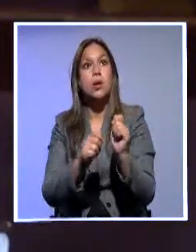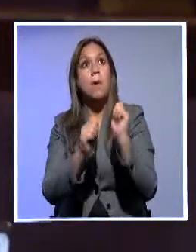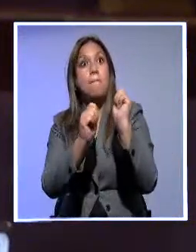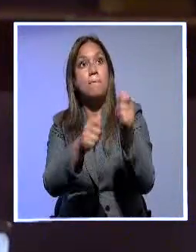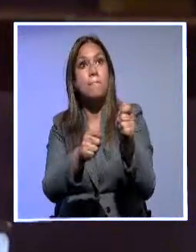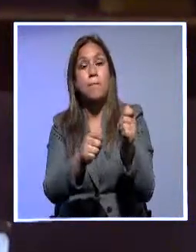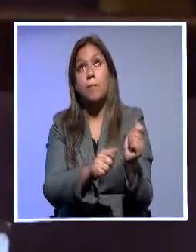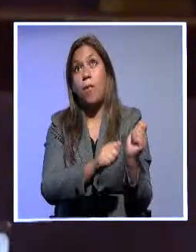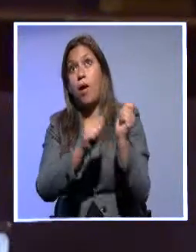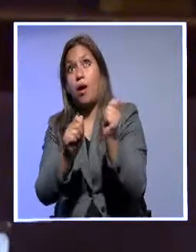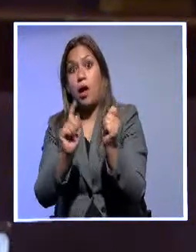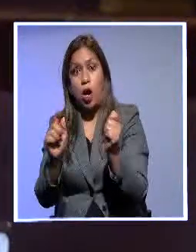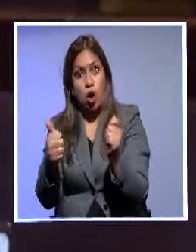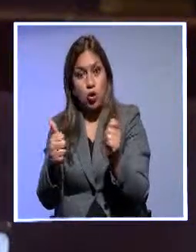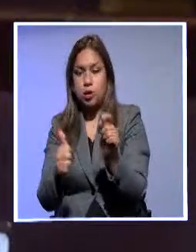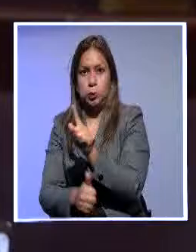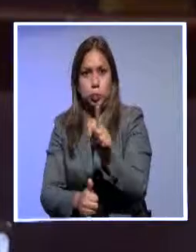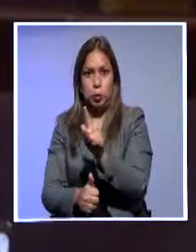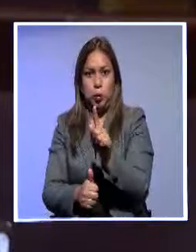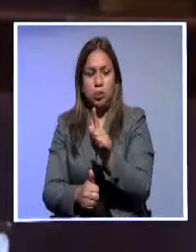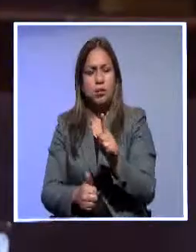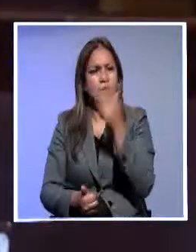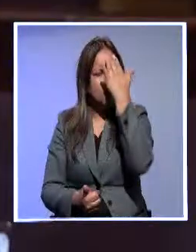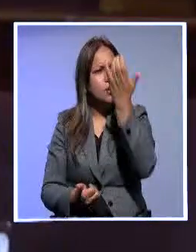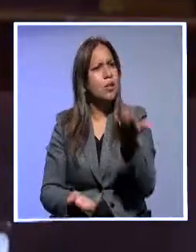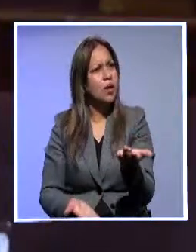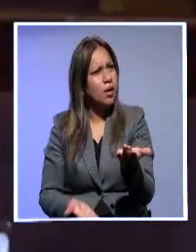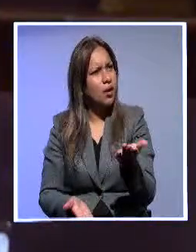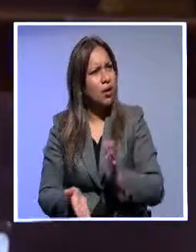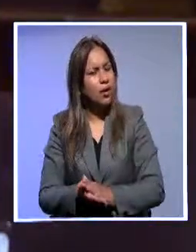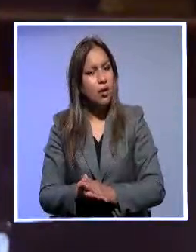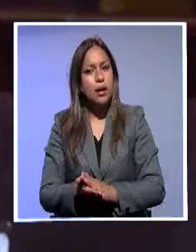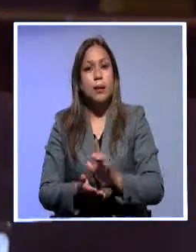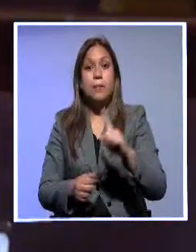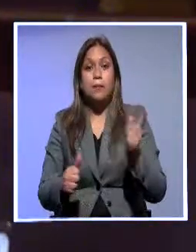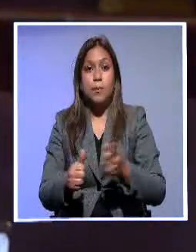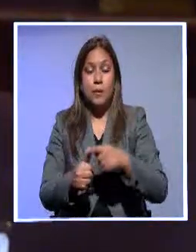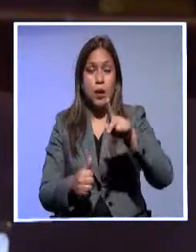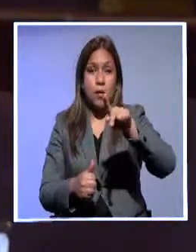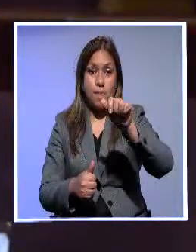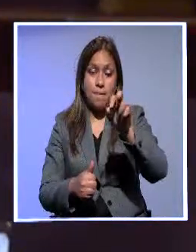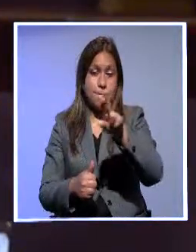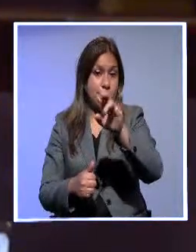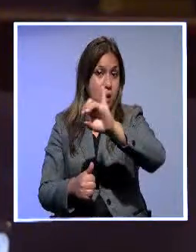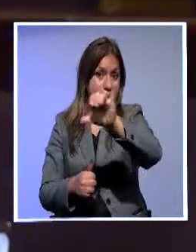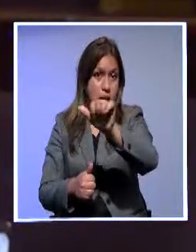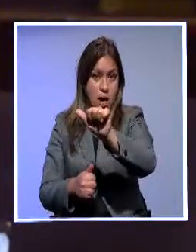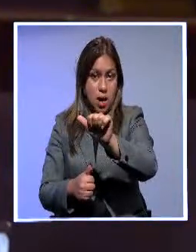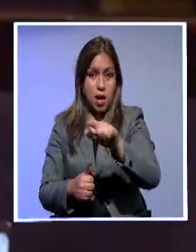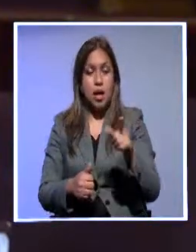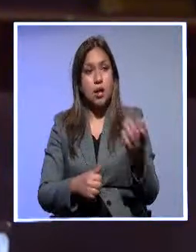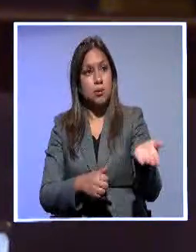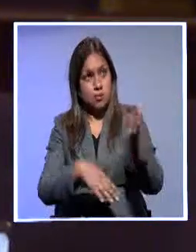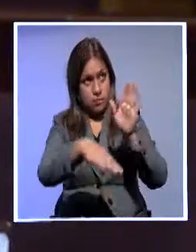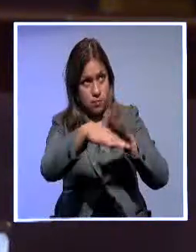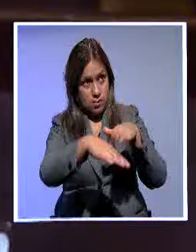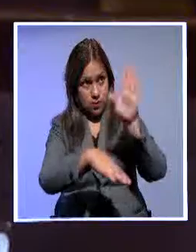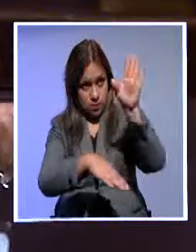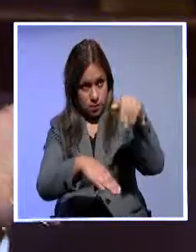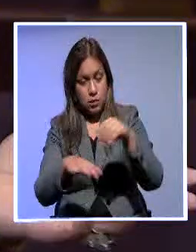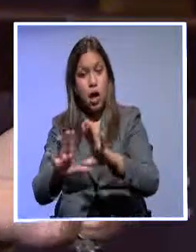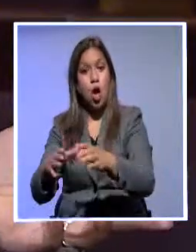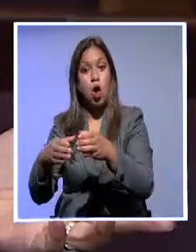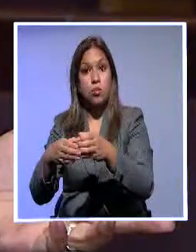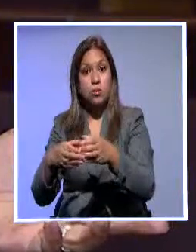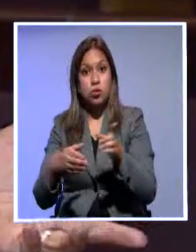visto un sinnúmero de cosas a ver la primera la comparecencia del señor pareja ya no sale a la comisión de justicia que el señor